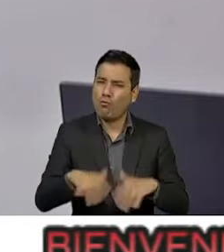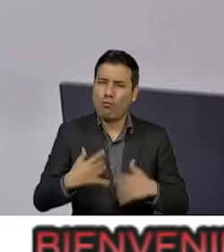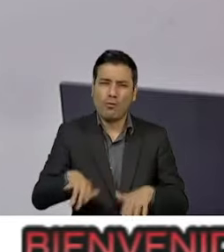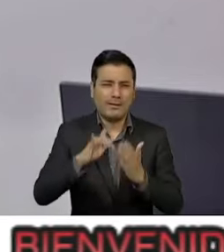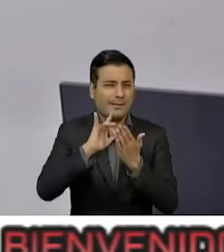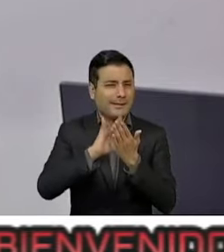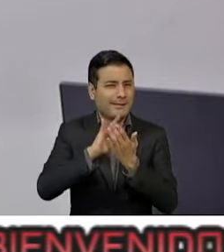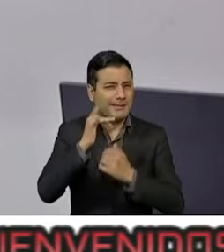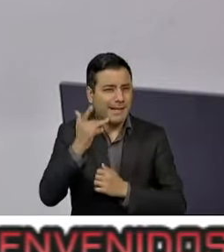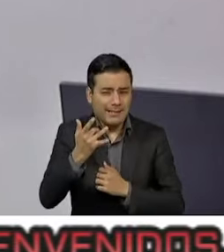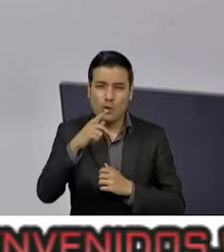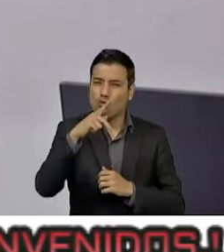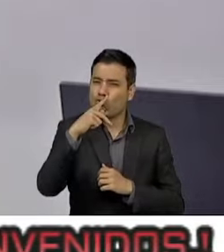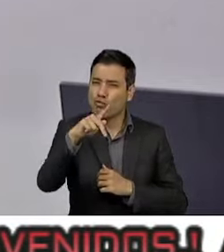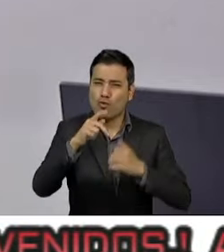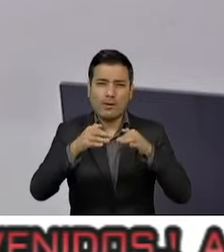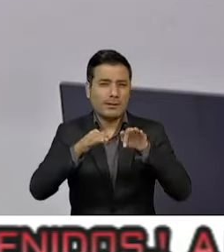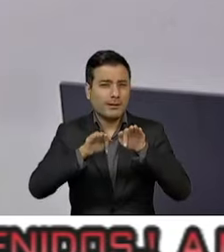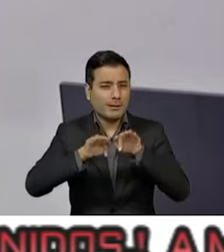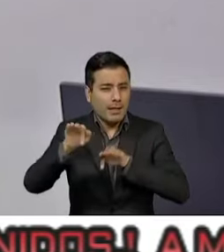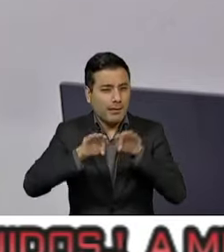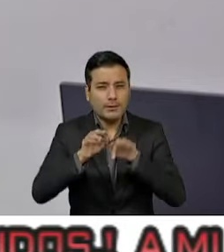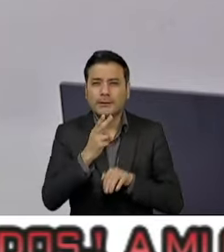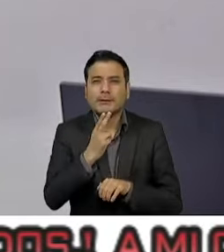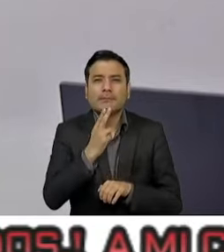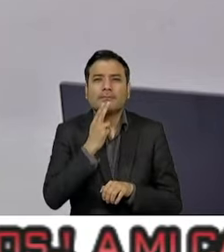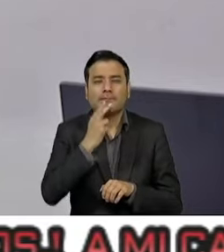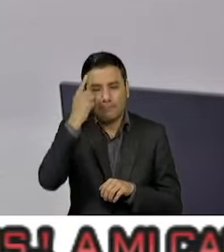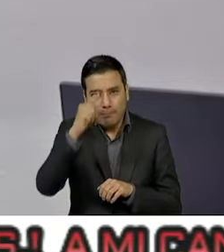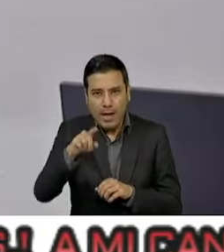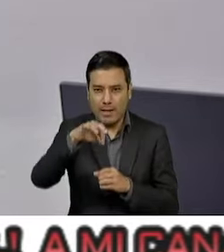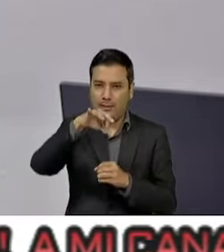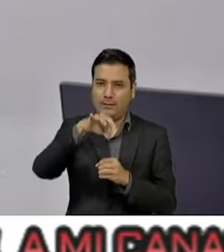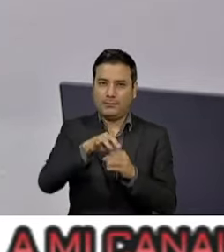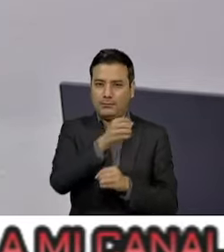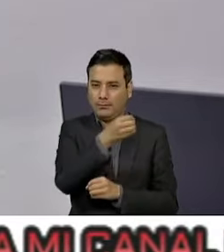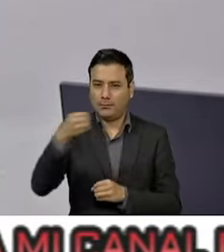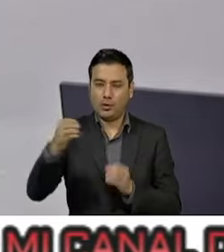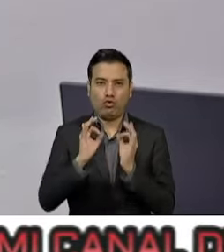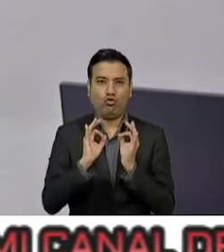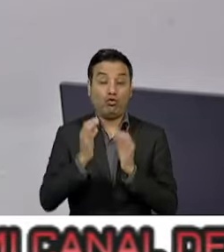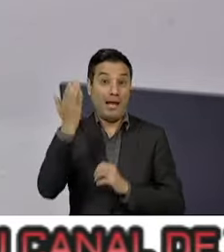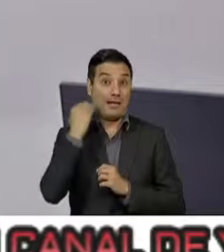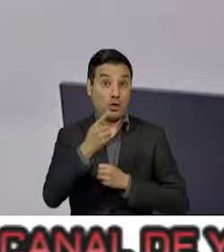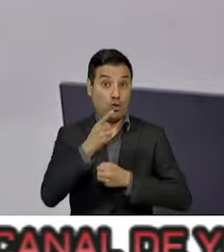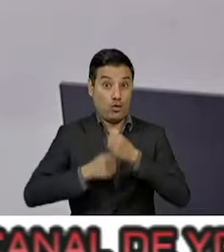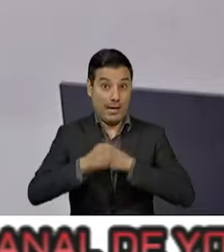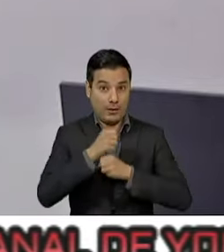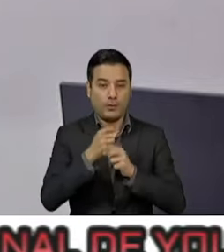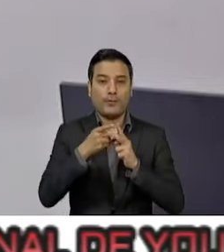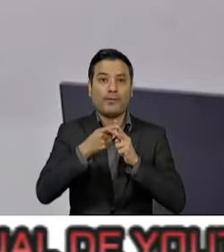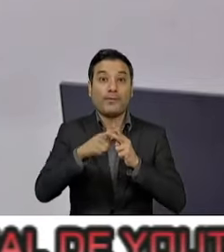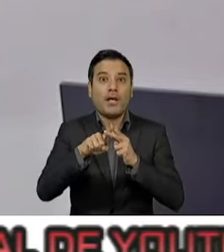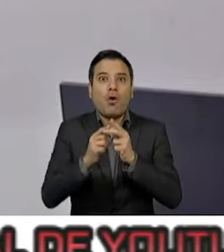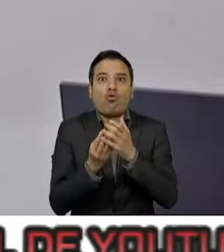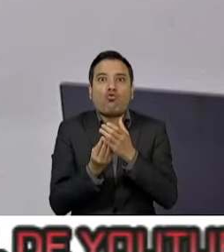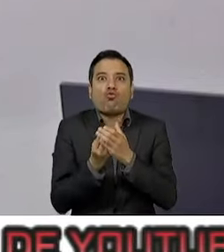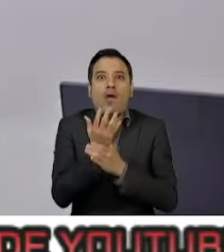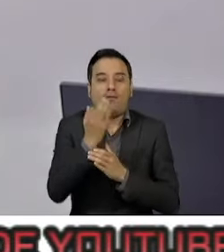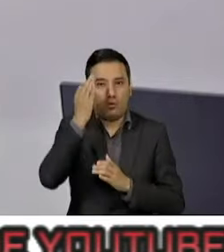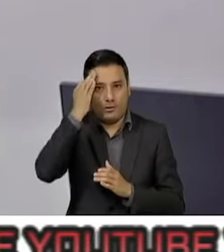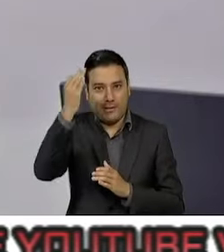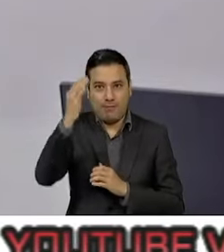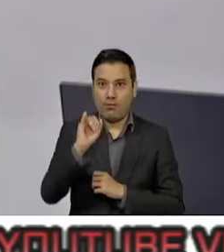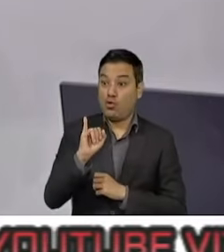trabajo han permitido la realización exitosa de las elecciones. Hace un año dio inicio un nuevo ciclo de gestión del